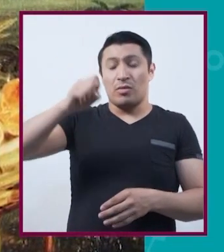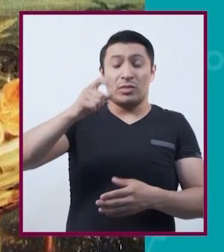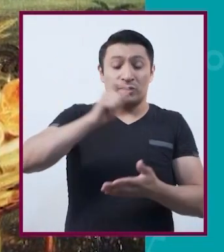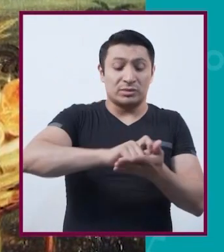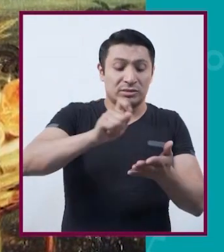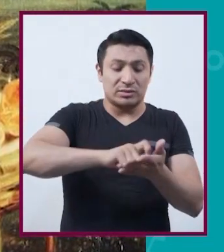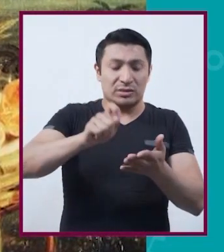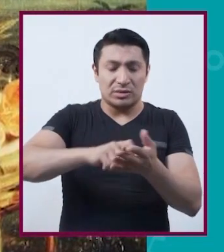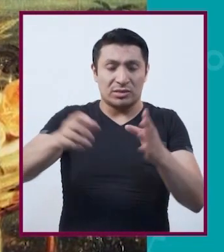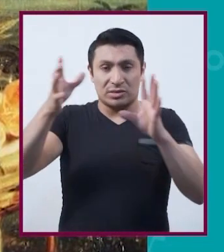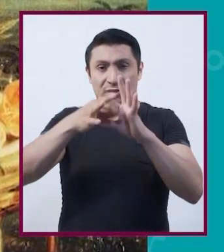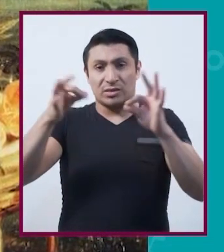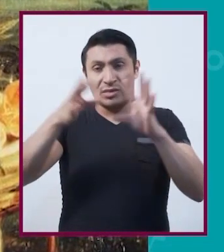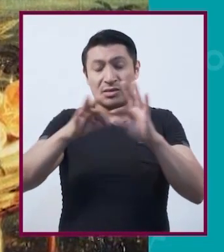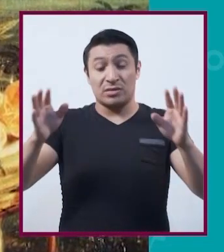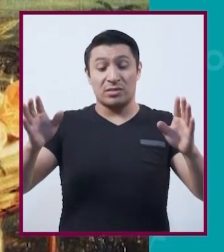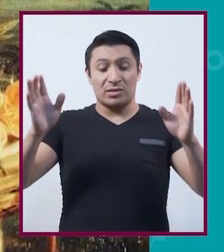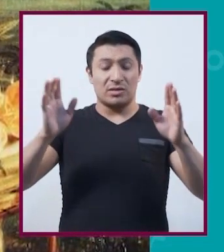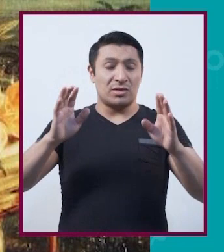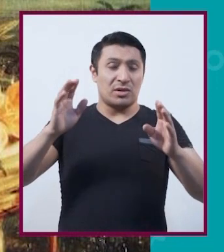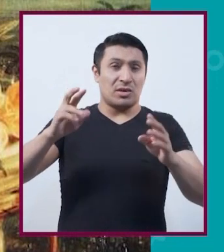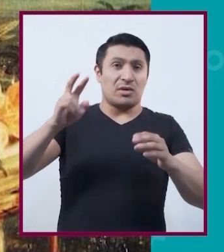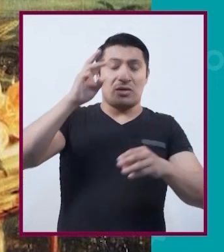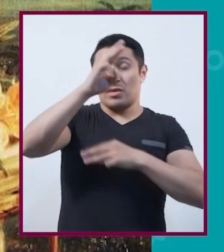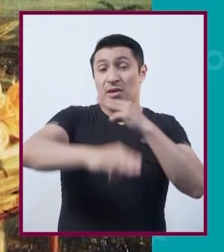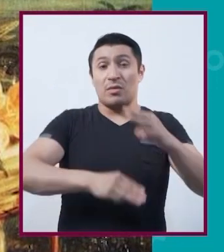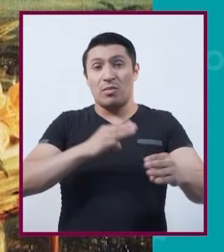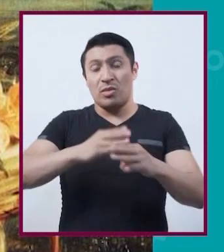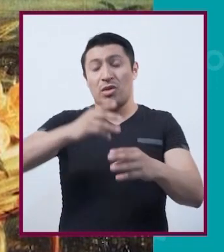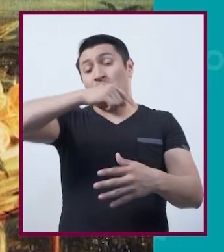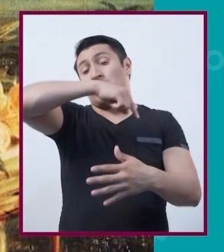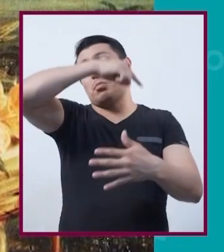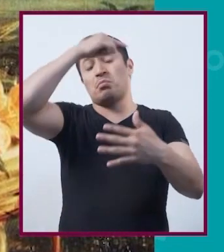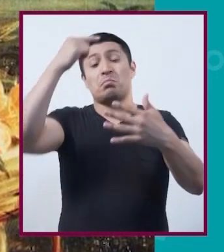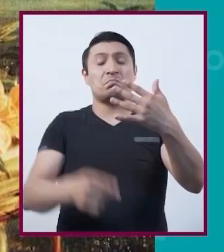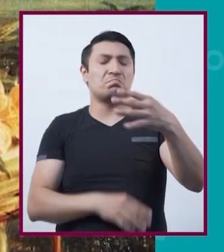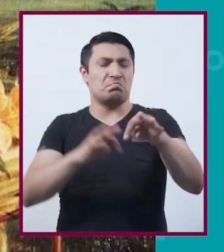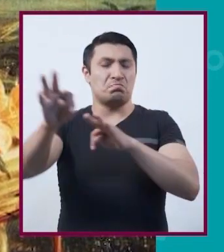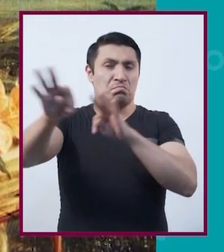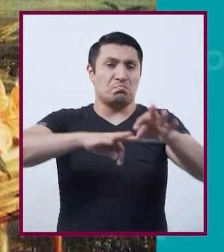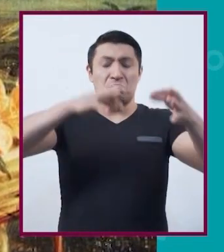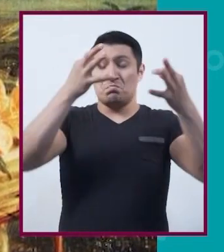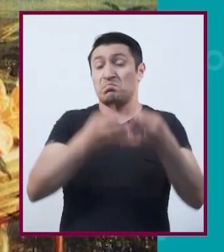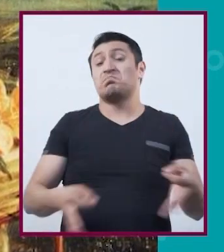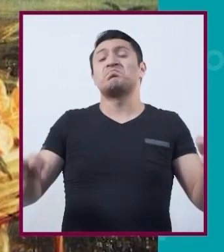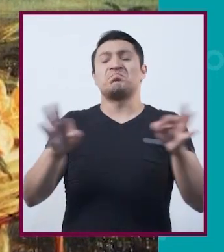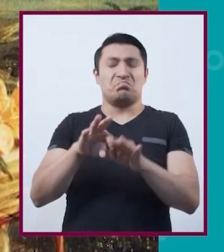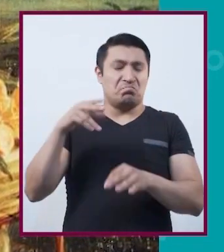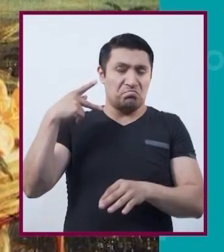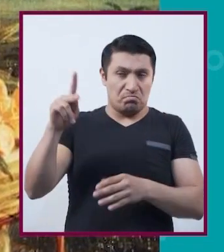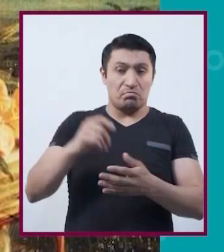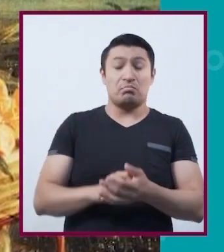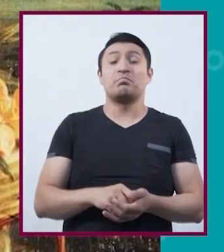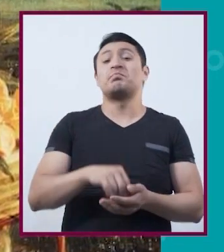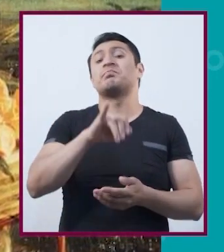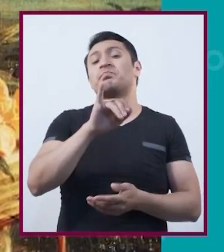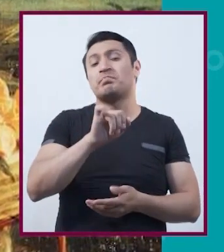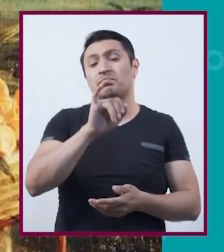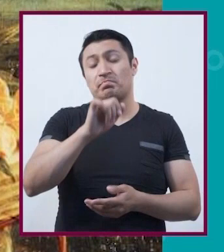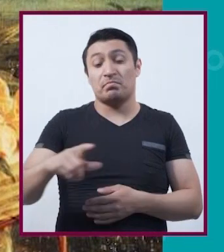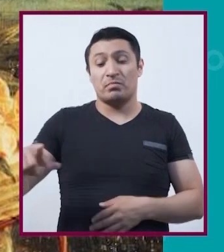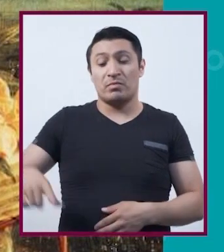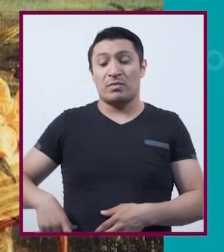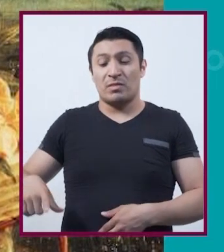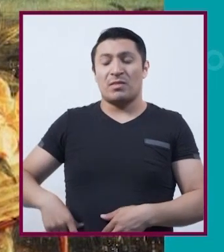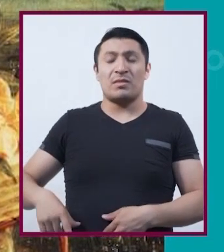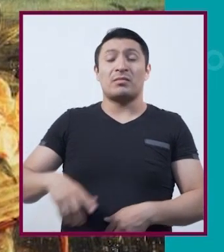Unidos, en formación y expansión, estaba interesado en estudios geográficos, económicos e